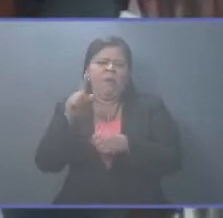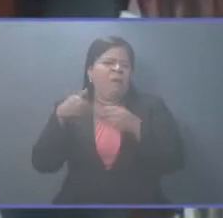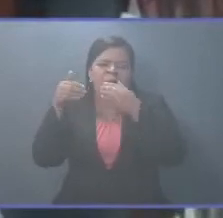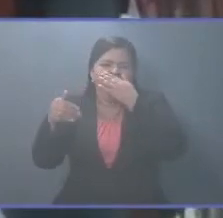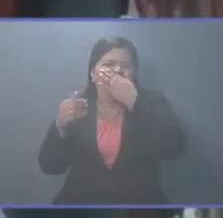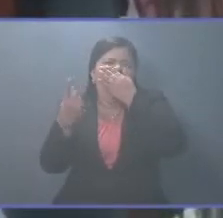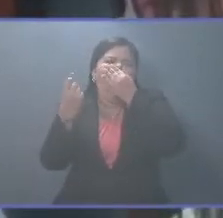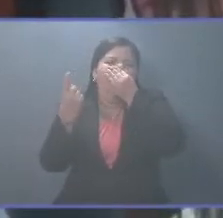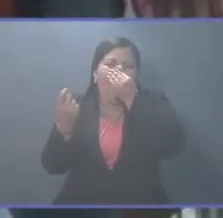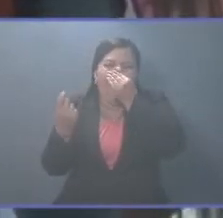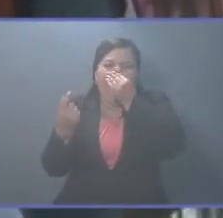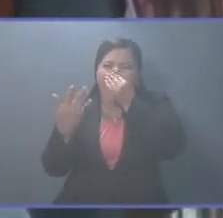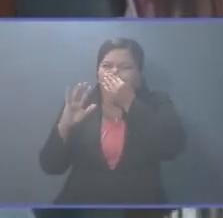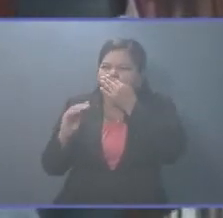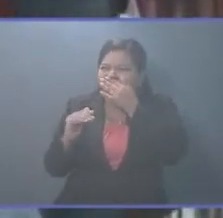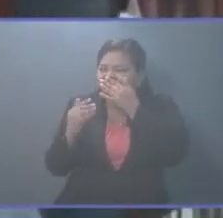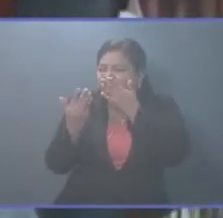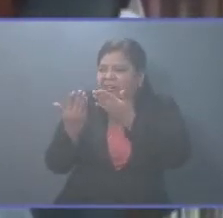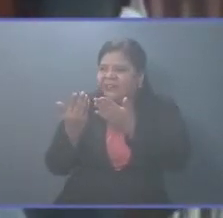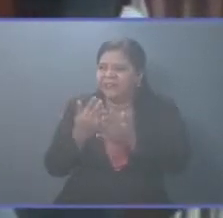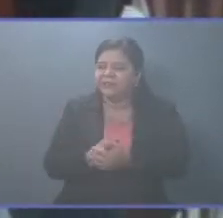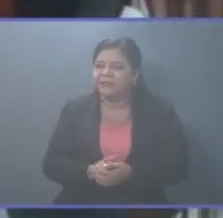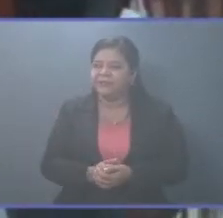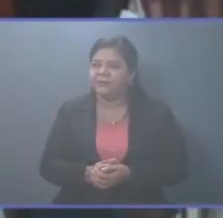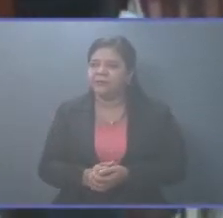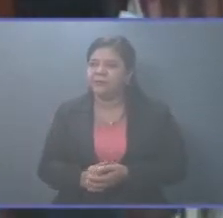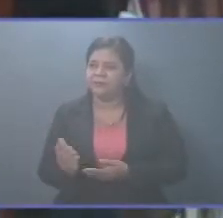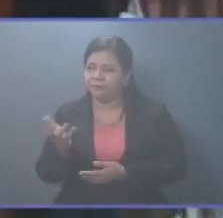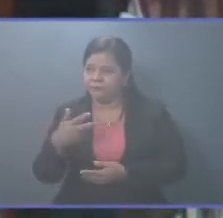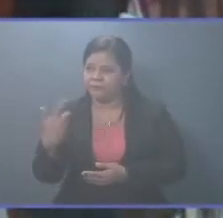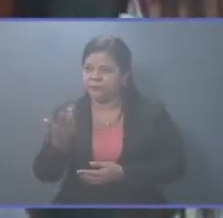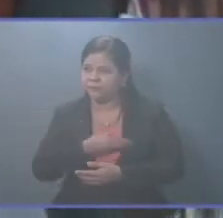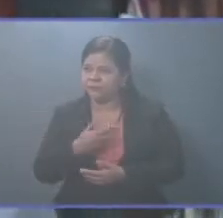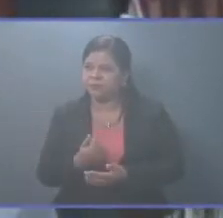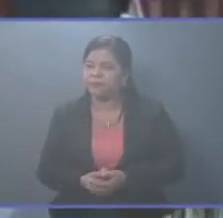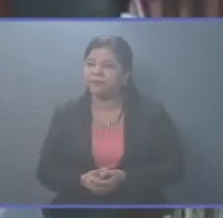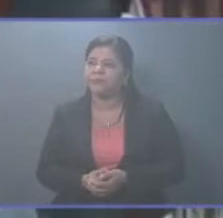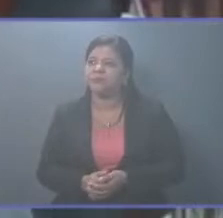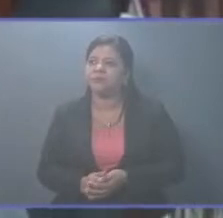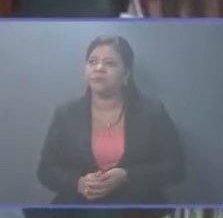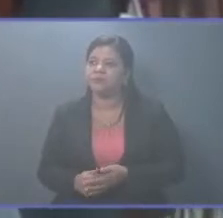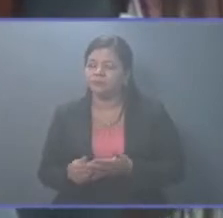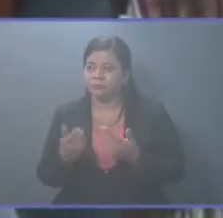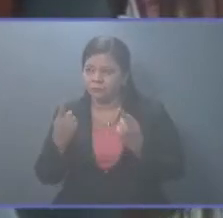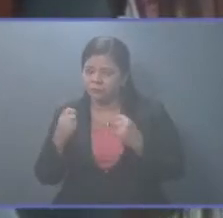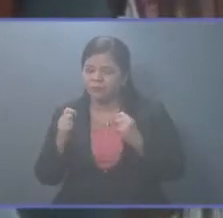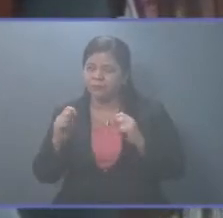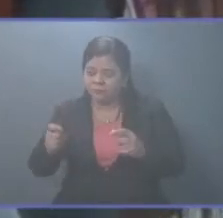Ya, o sea, entonces estamos tratando de